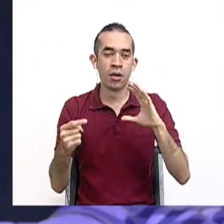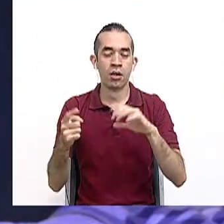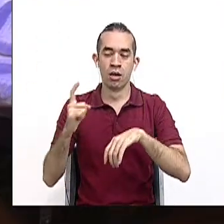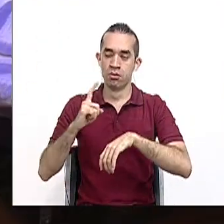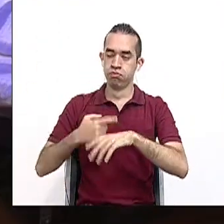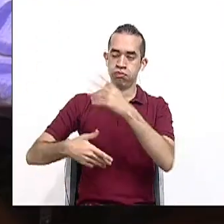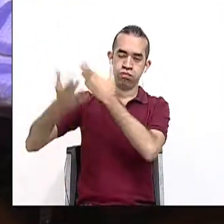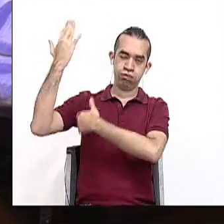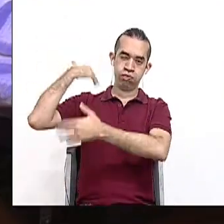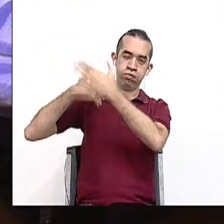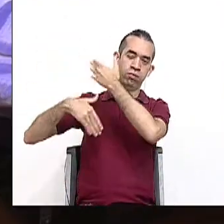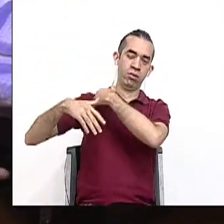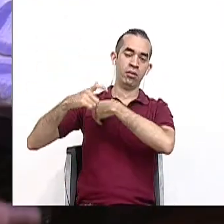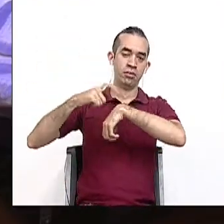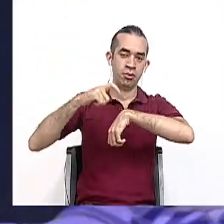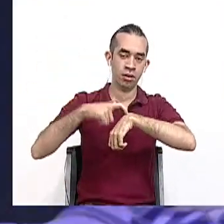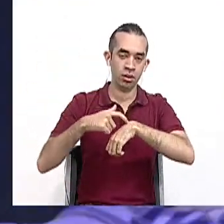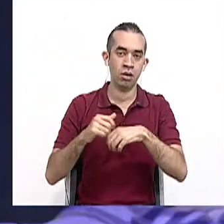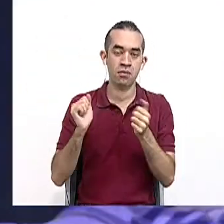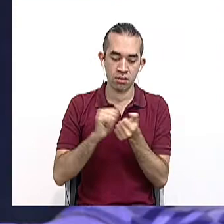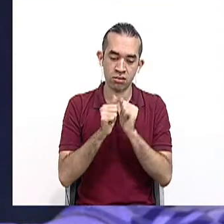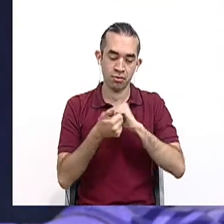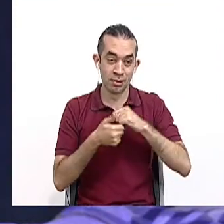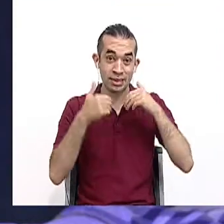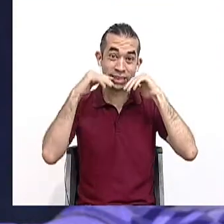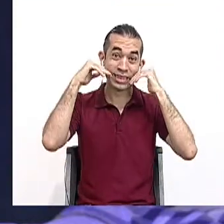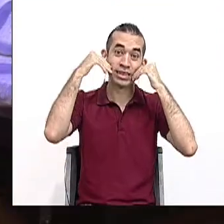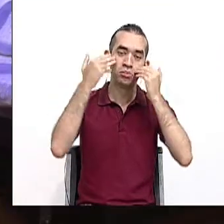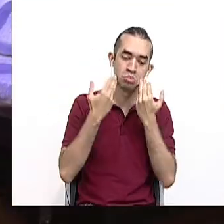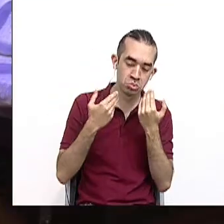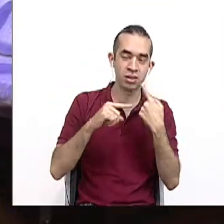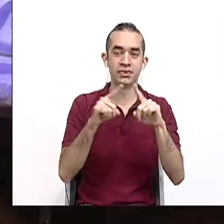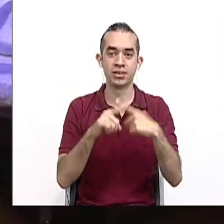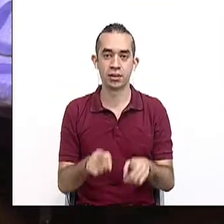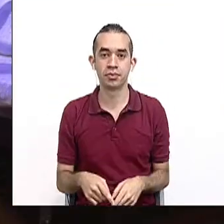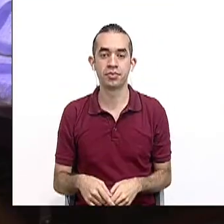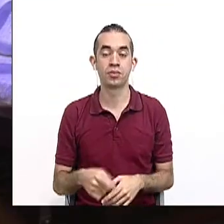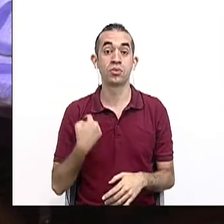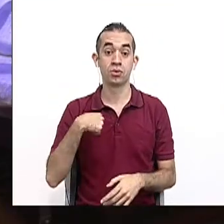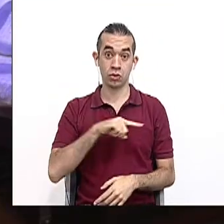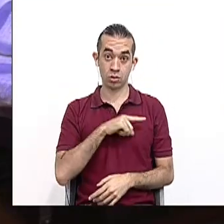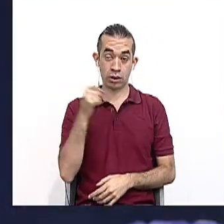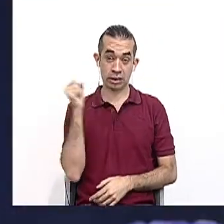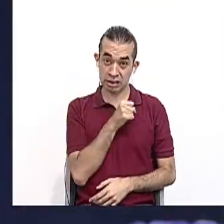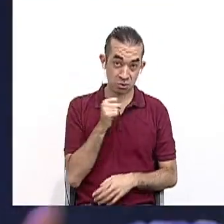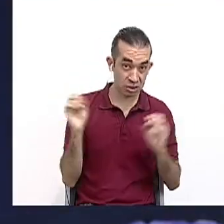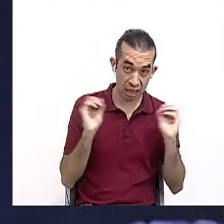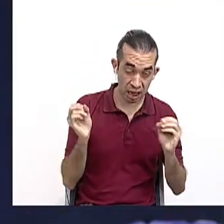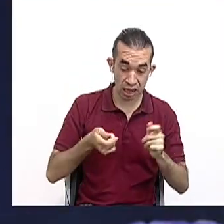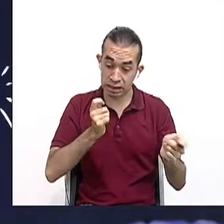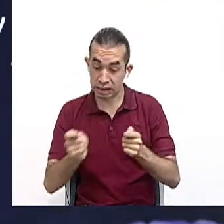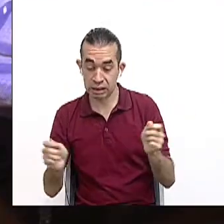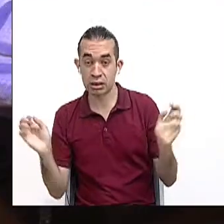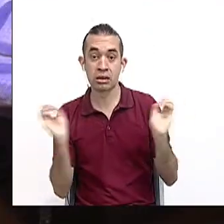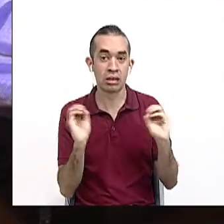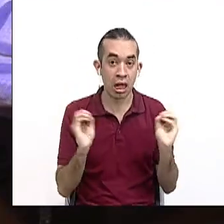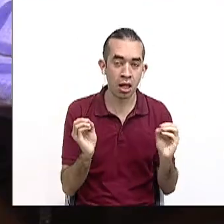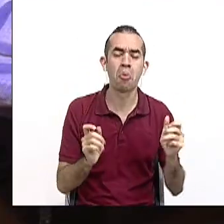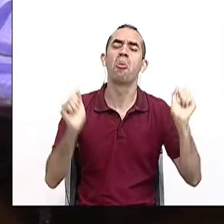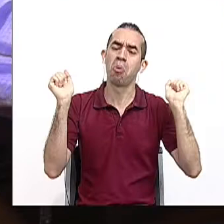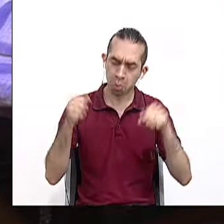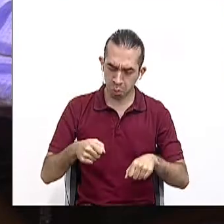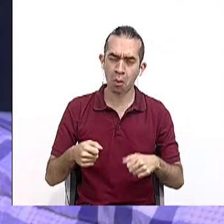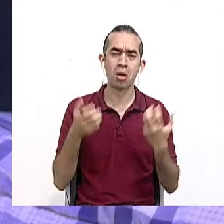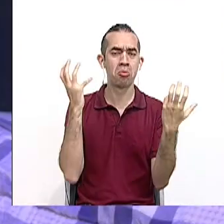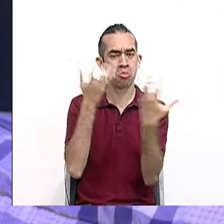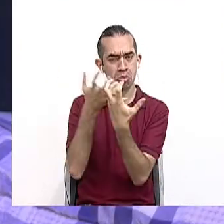estado de ánimo. ¿Sabían que aunque no cantemos o no toquemos algún instrumento, igual nos podemos involucrar con la música de otras maneras? Es que lo